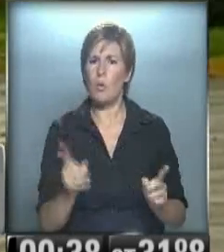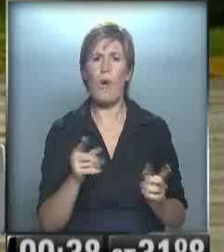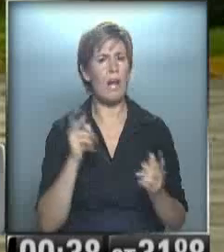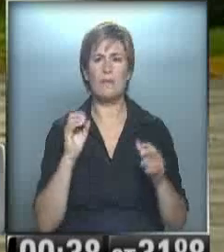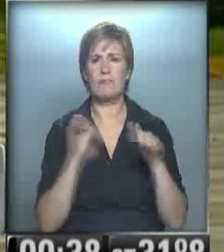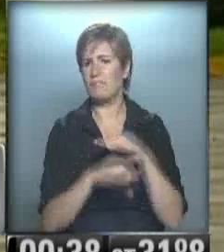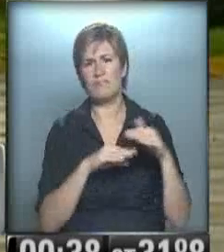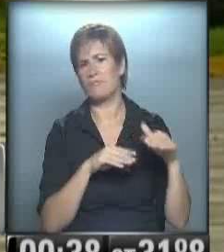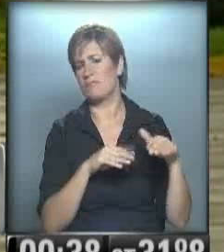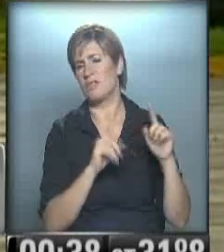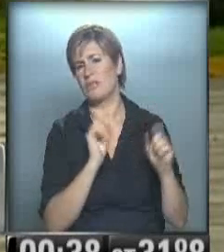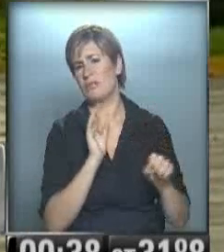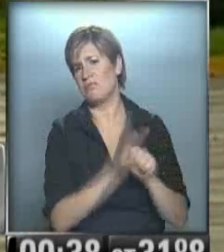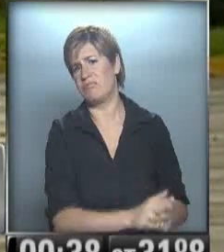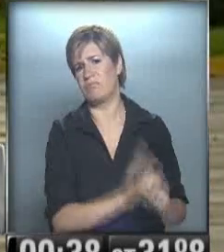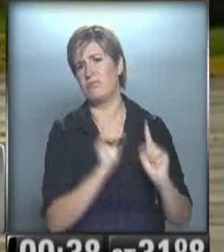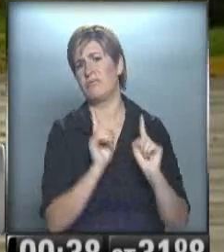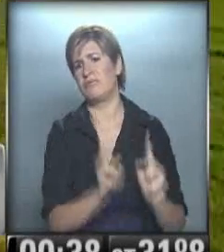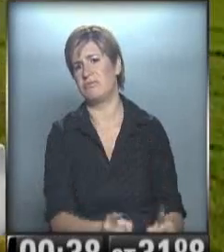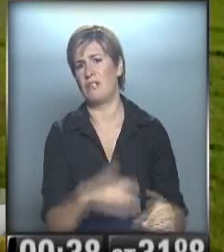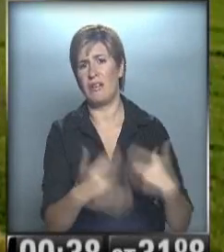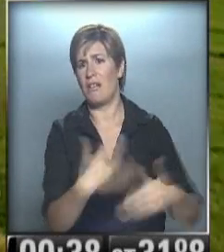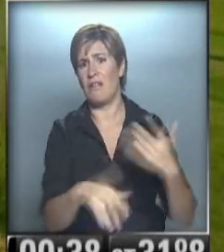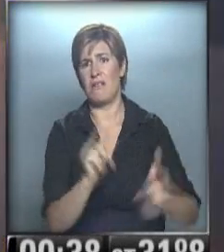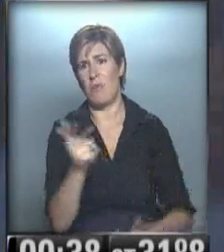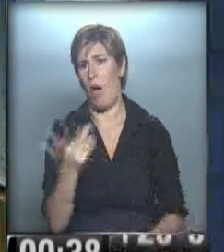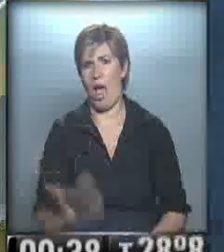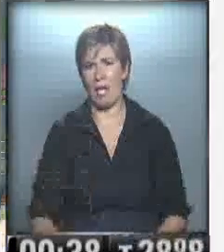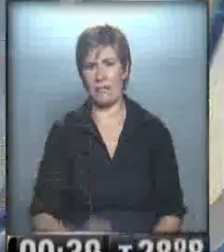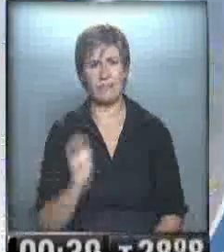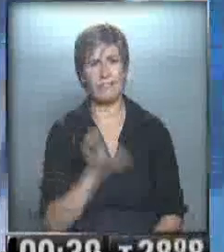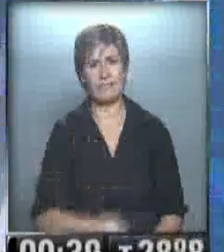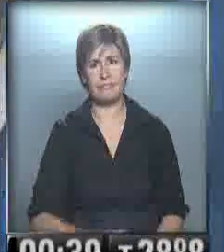que hay una inacción que resulta realmente preocupante.